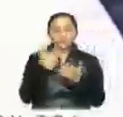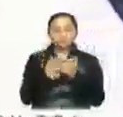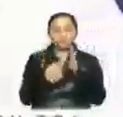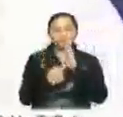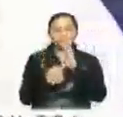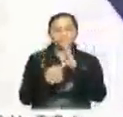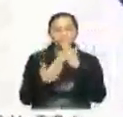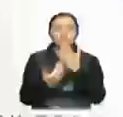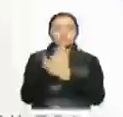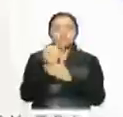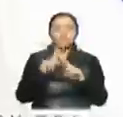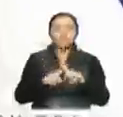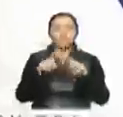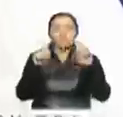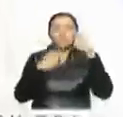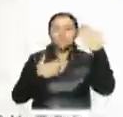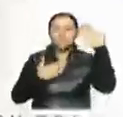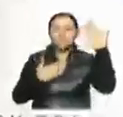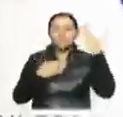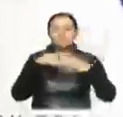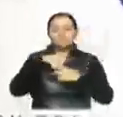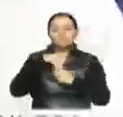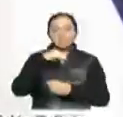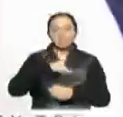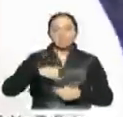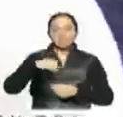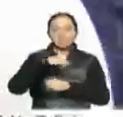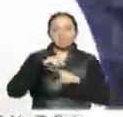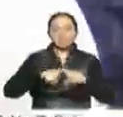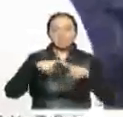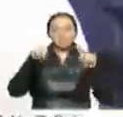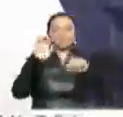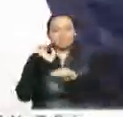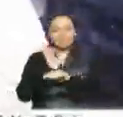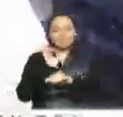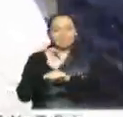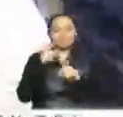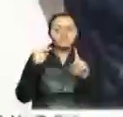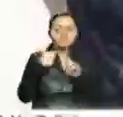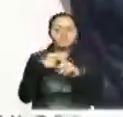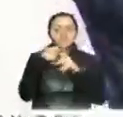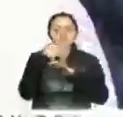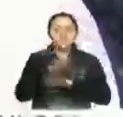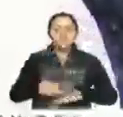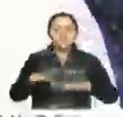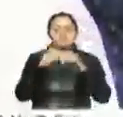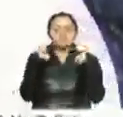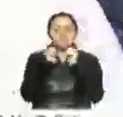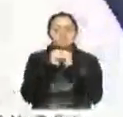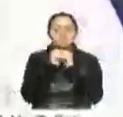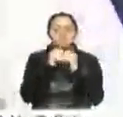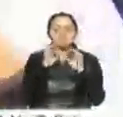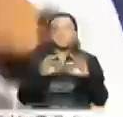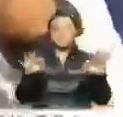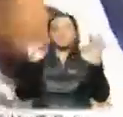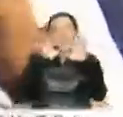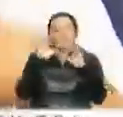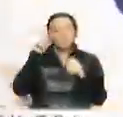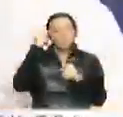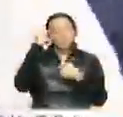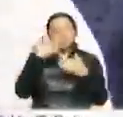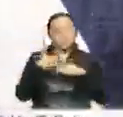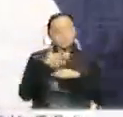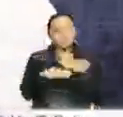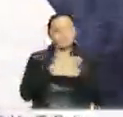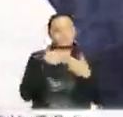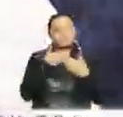nueva forma de hacer política y la nueva democracia, que es el país de la democracia con el pueblo, junto al pueblo. Ya no se gobierna alejado, encerrado